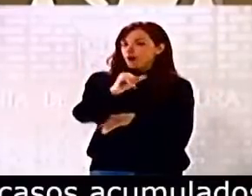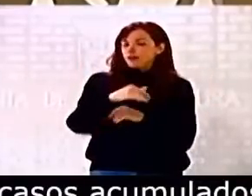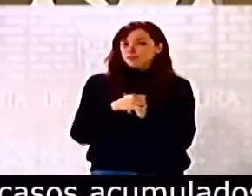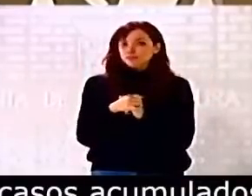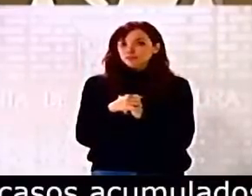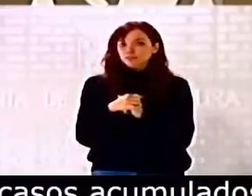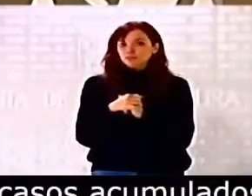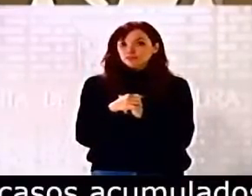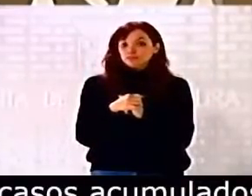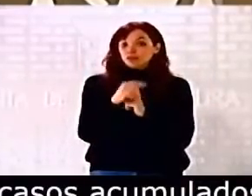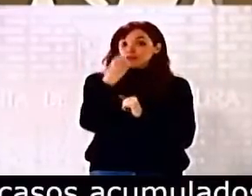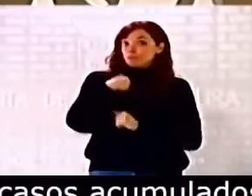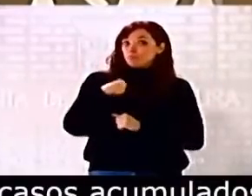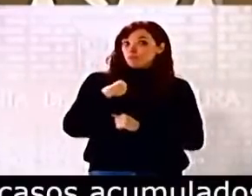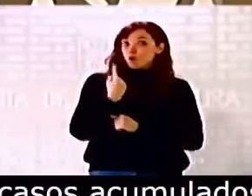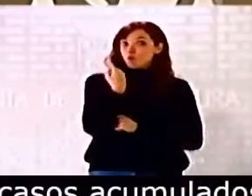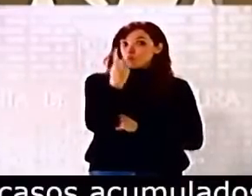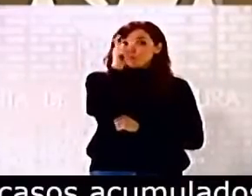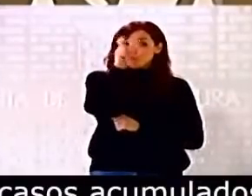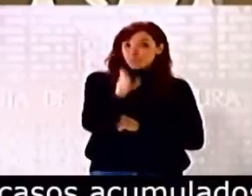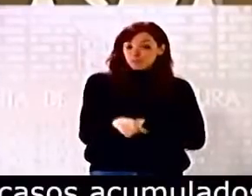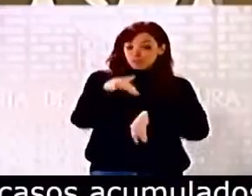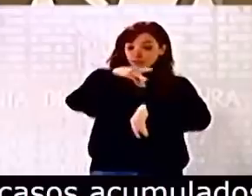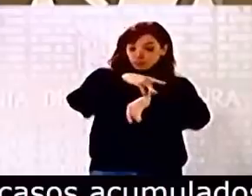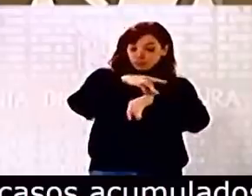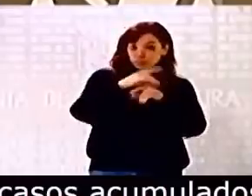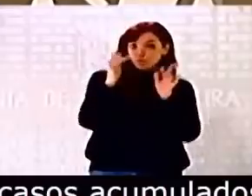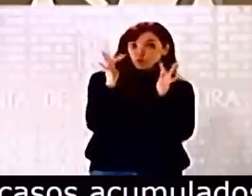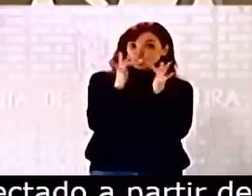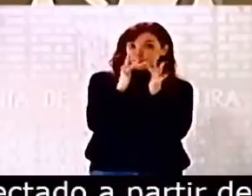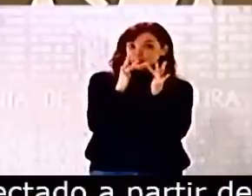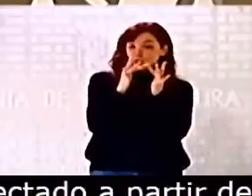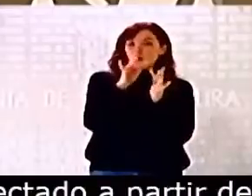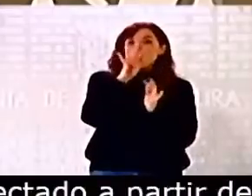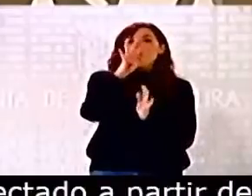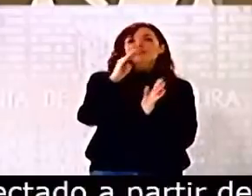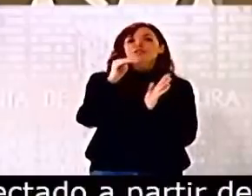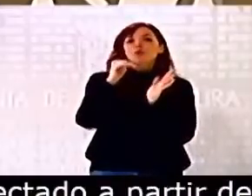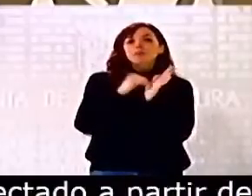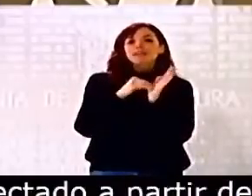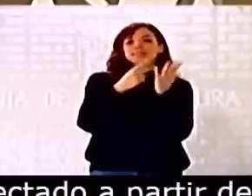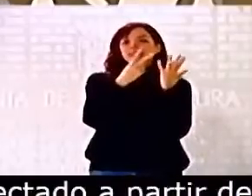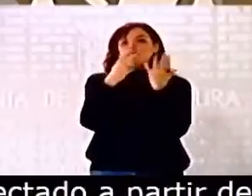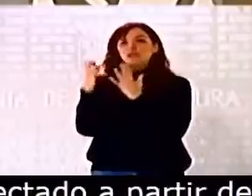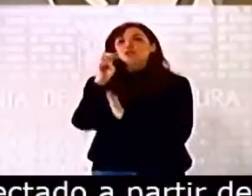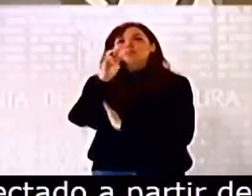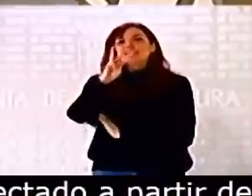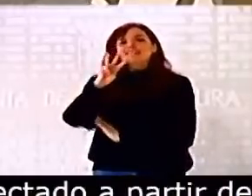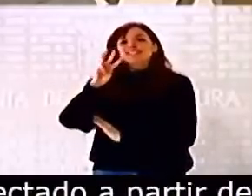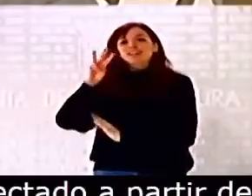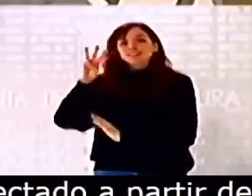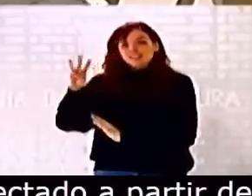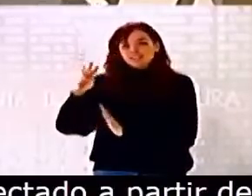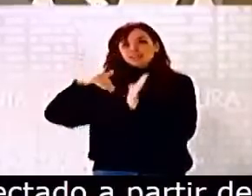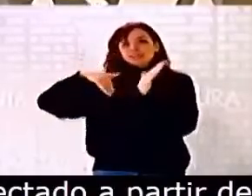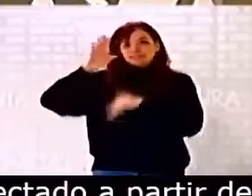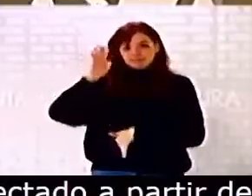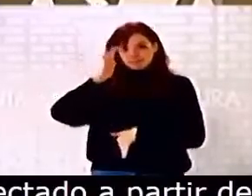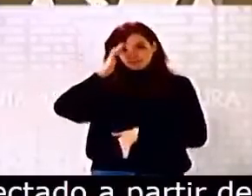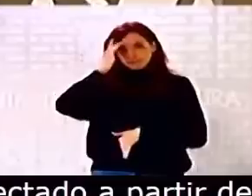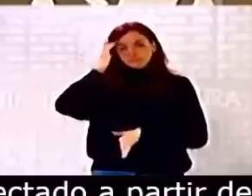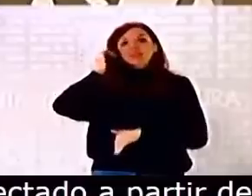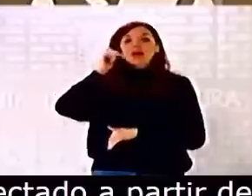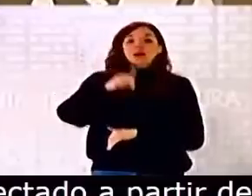a partir de esos brotes de 4.773. Y hemos sido capaces de cerrar en la comunidad